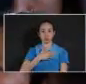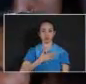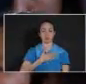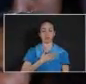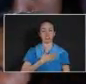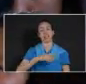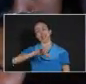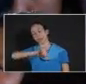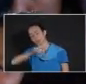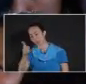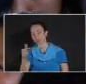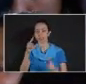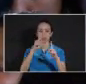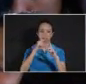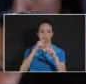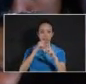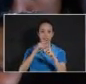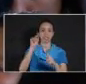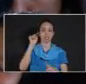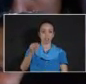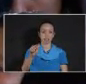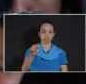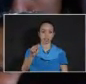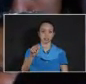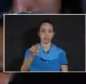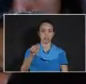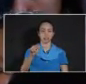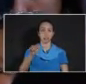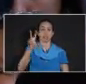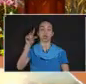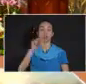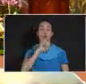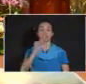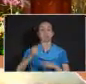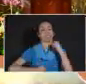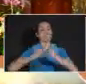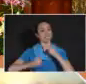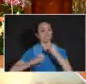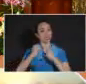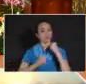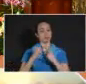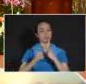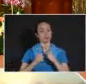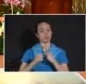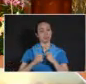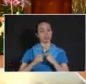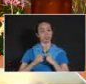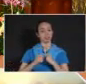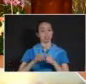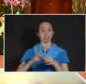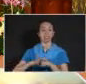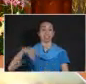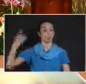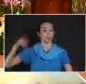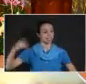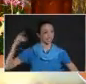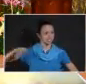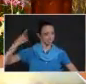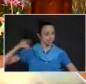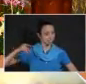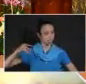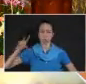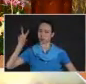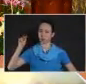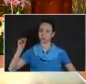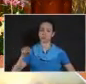En otras palabras, esta, yo siempre lo he dicho, esta no es una carrera de rapidez. Estos no